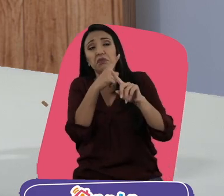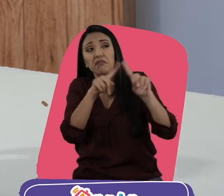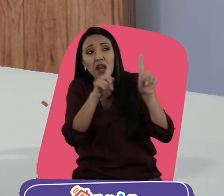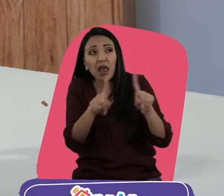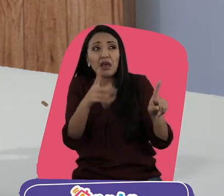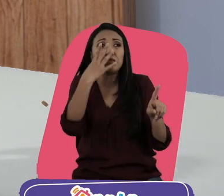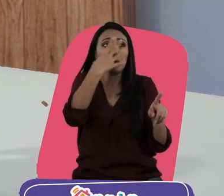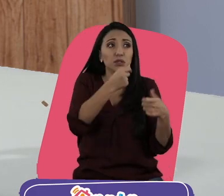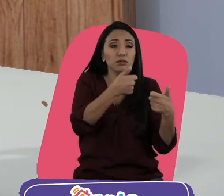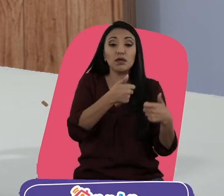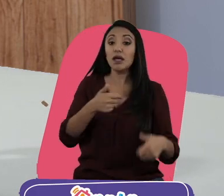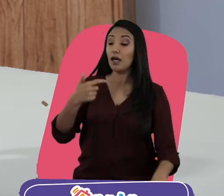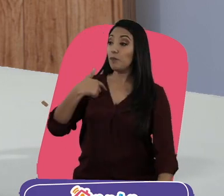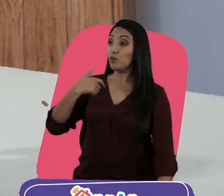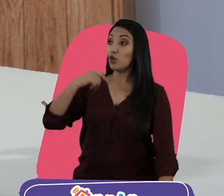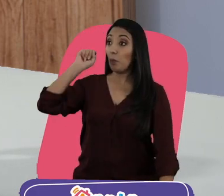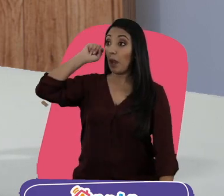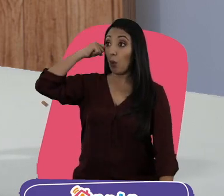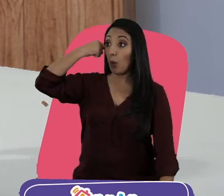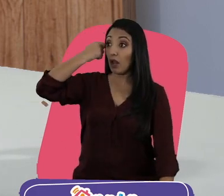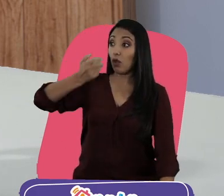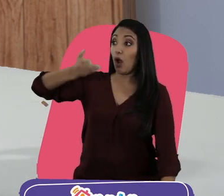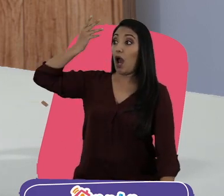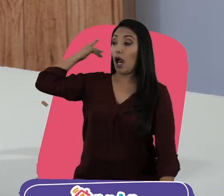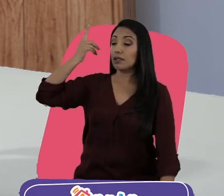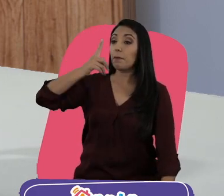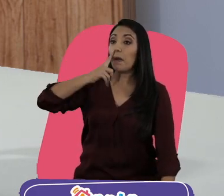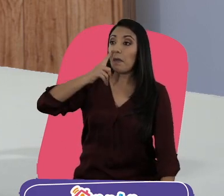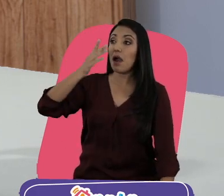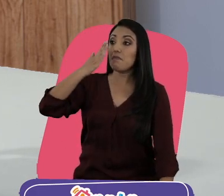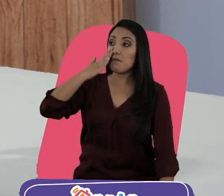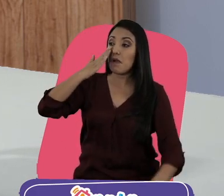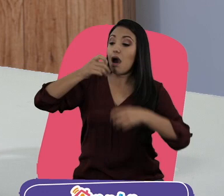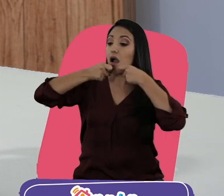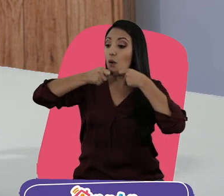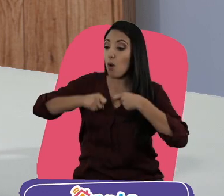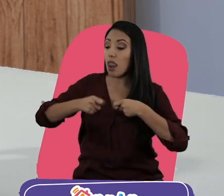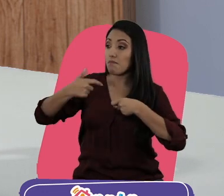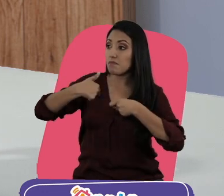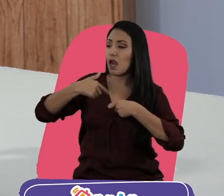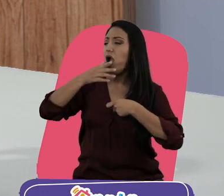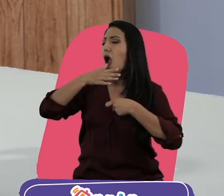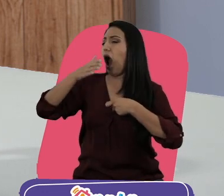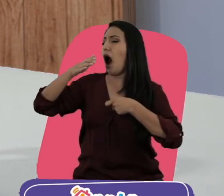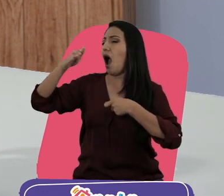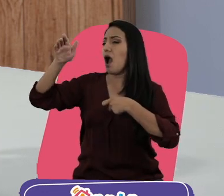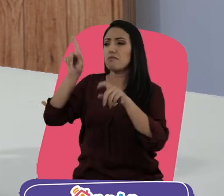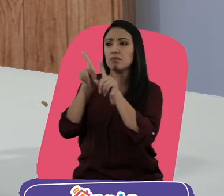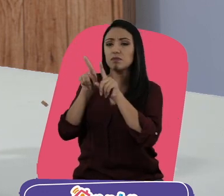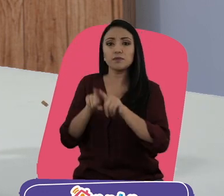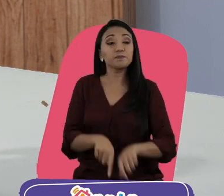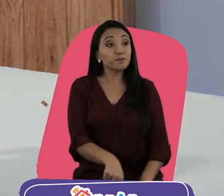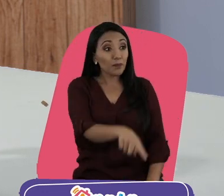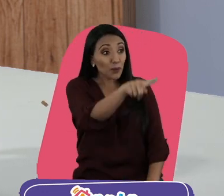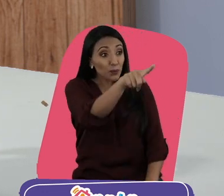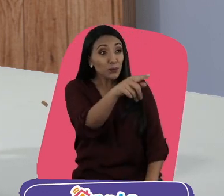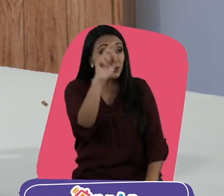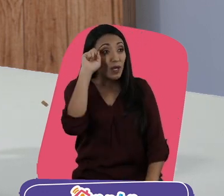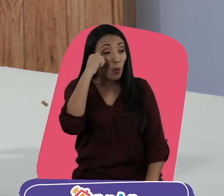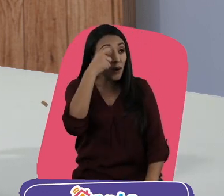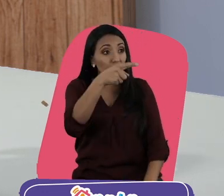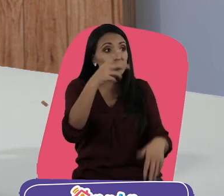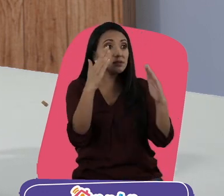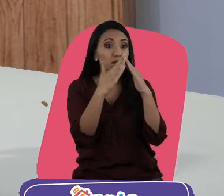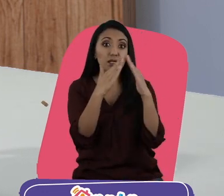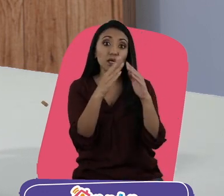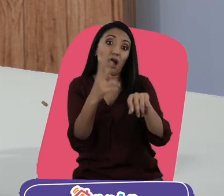ritmos variados. Recordaba cómo mis padres y mis abuelos las cantaban y yo las cantaba con ellos. ¿Se acuerdan, chicos y chicas, ustedes en casa? Y tú,